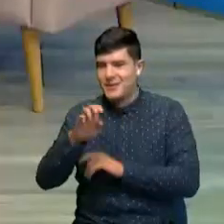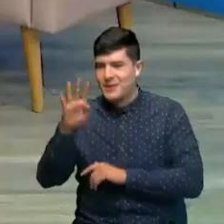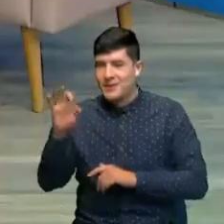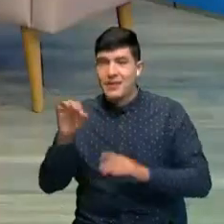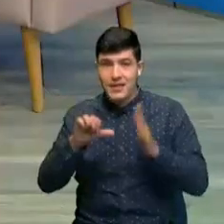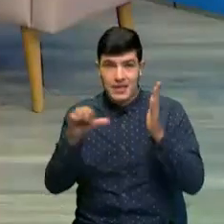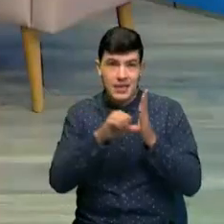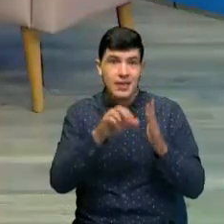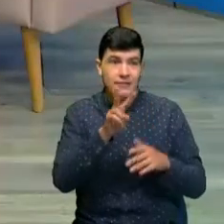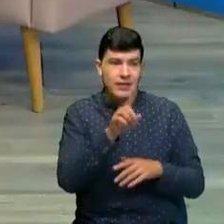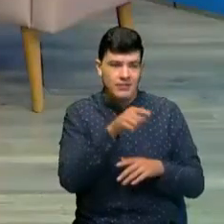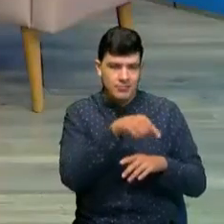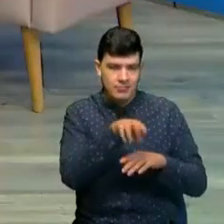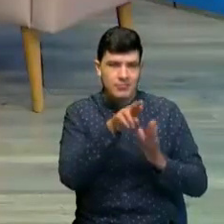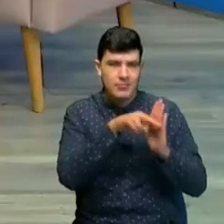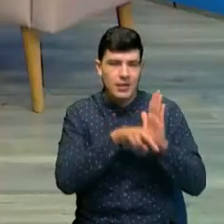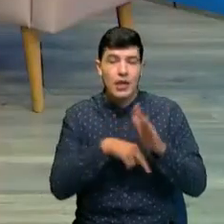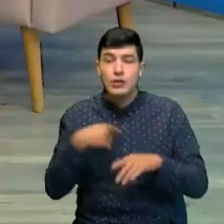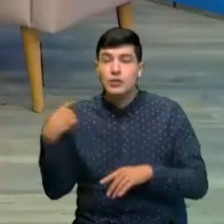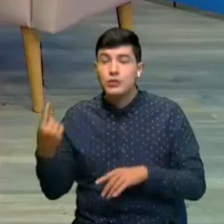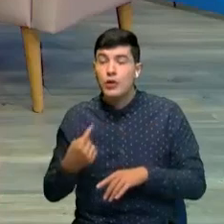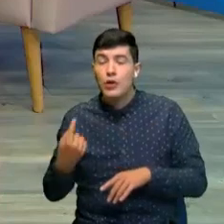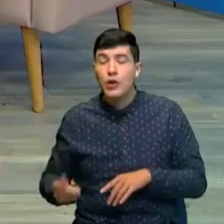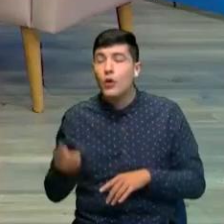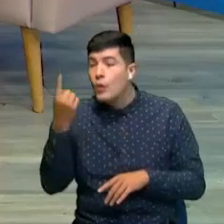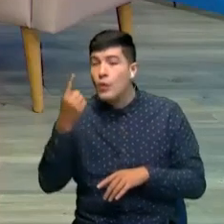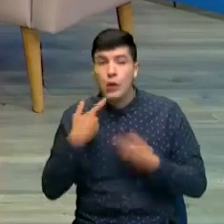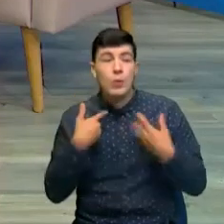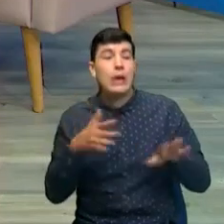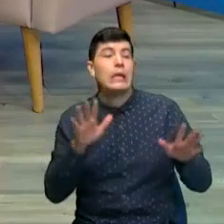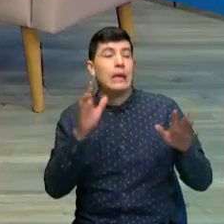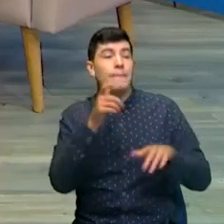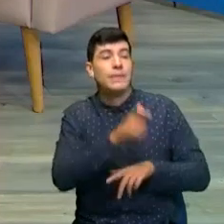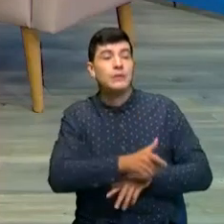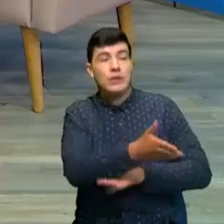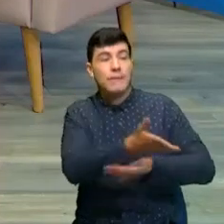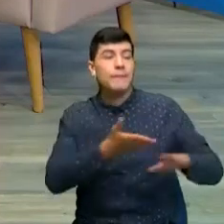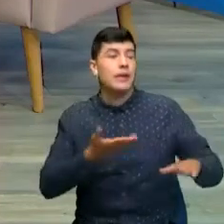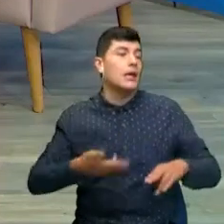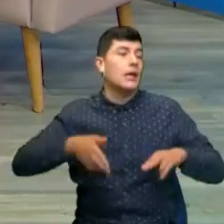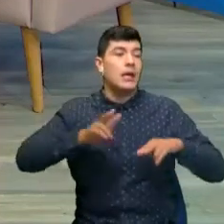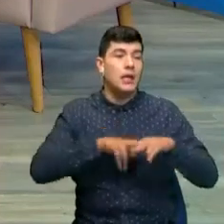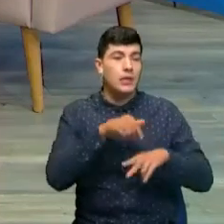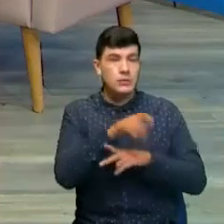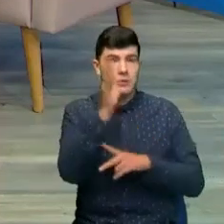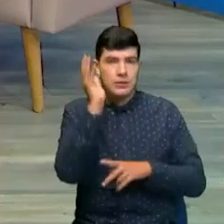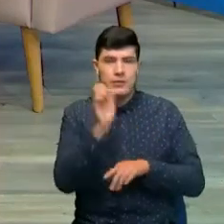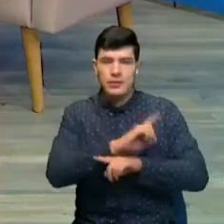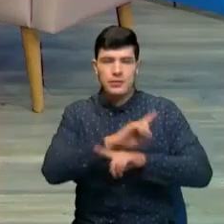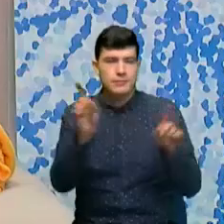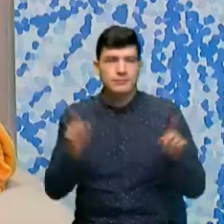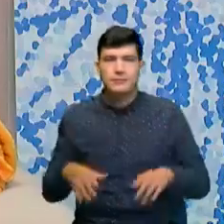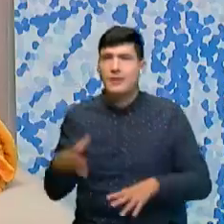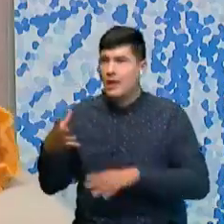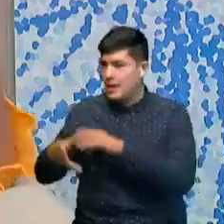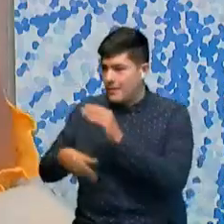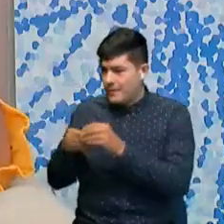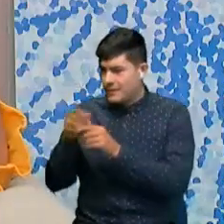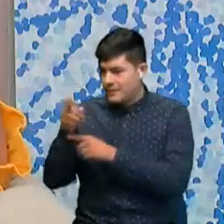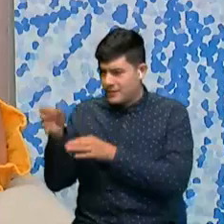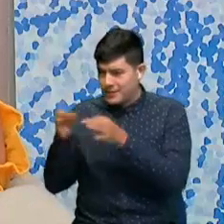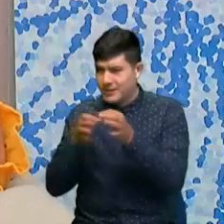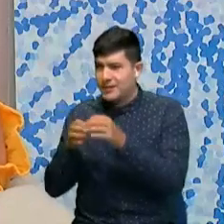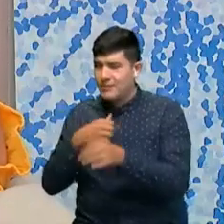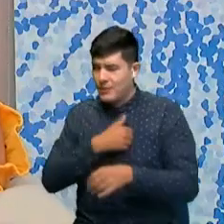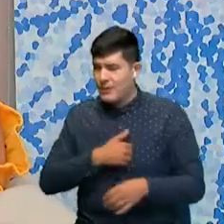artículo 21 de esas normas. Son los únicos, de resto no cualquiera va a reclamar esos incrementos pensionales. Bueno, ahora